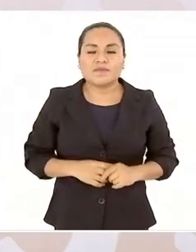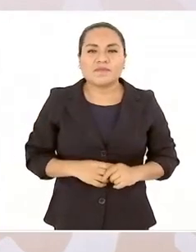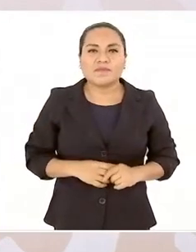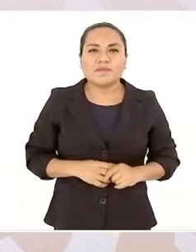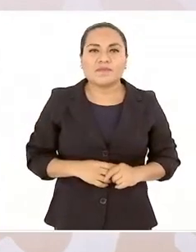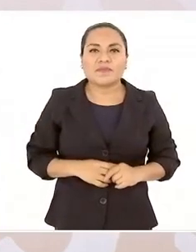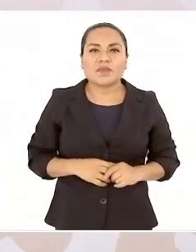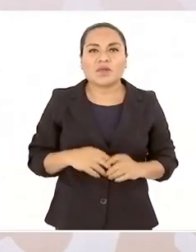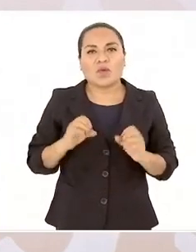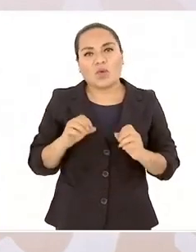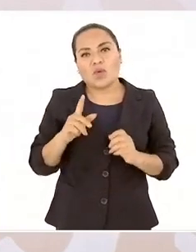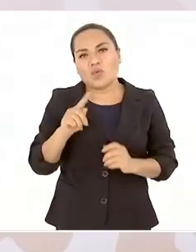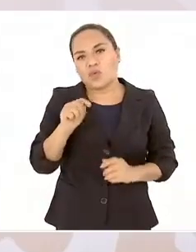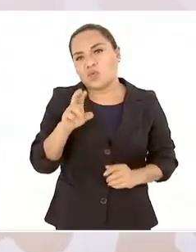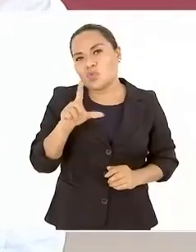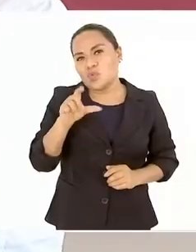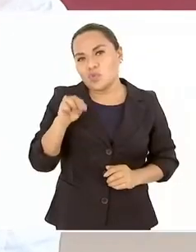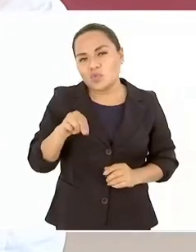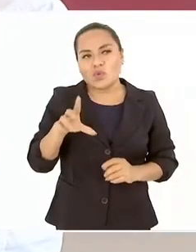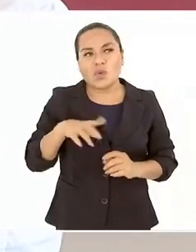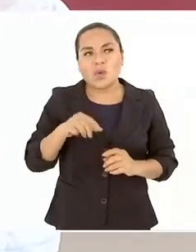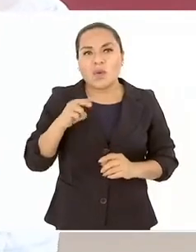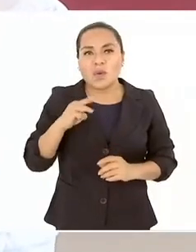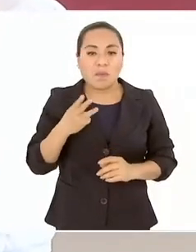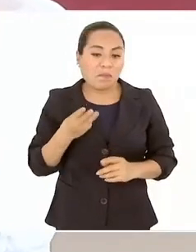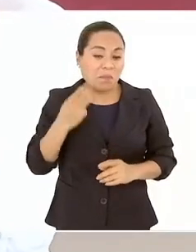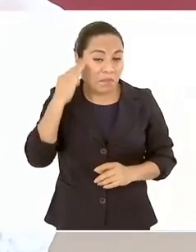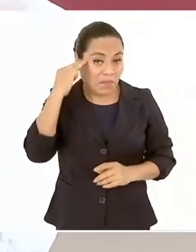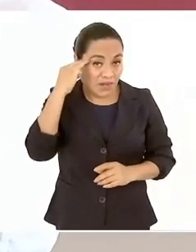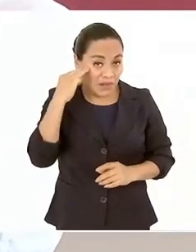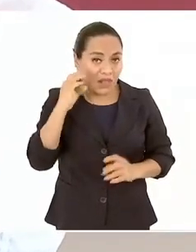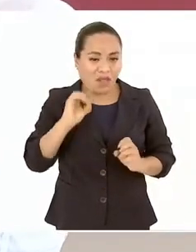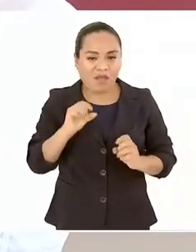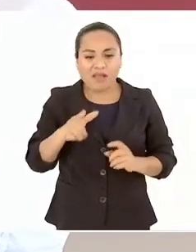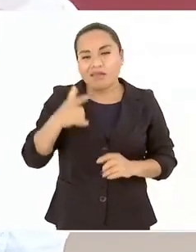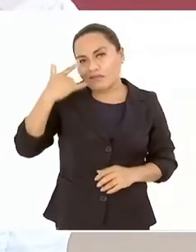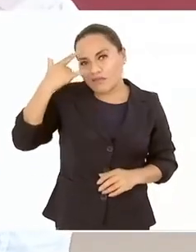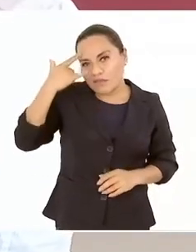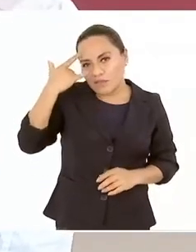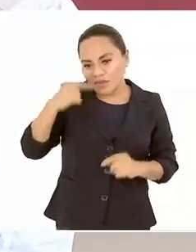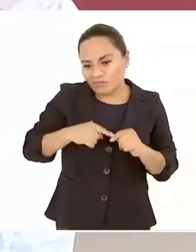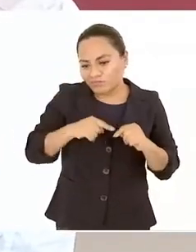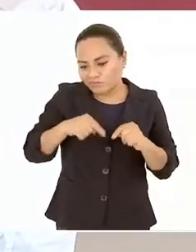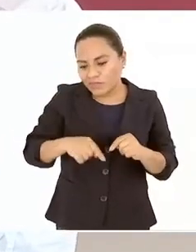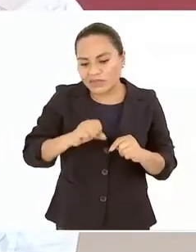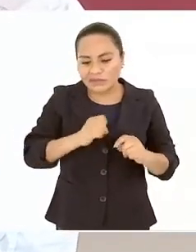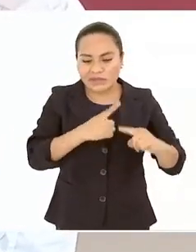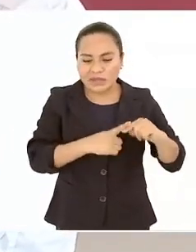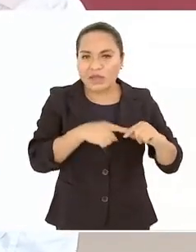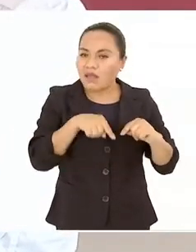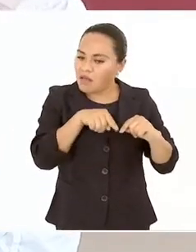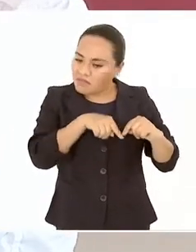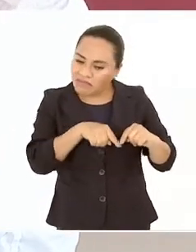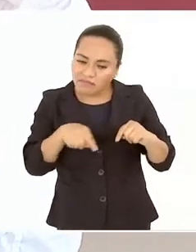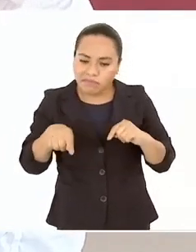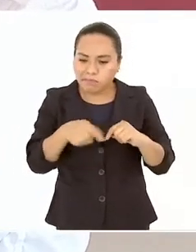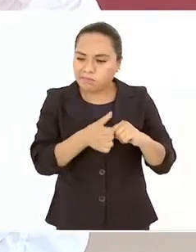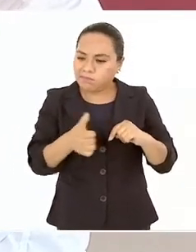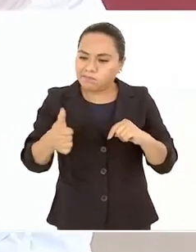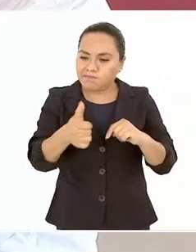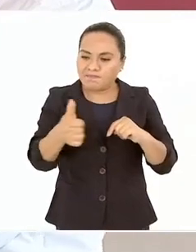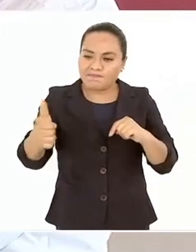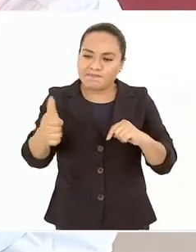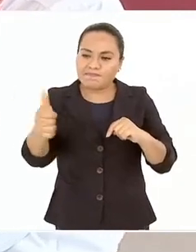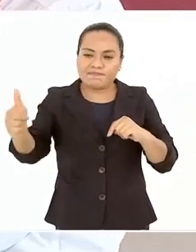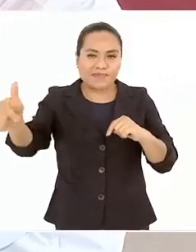Cancún o Tulum o Mérida o Campeche, desde Salina Cruz. Es muy